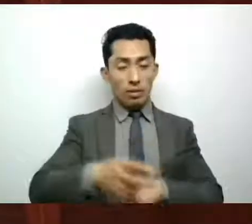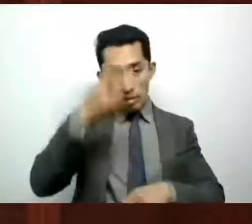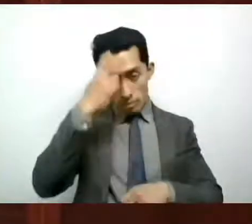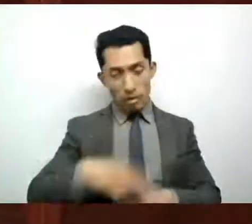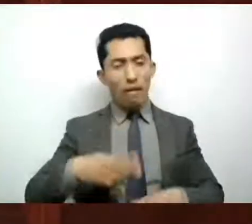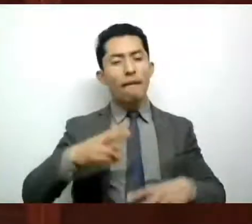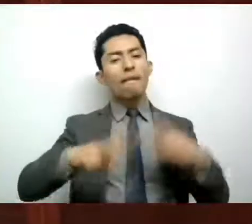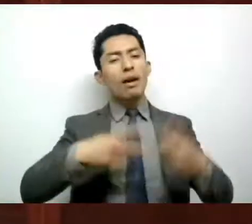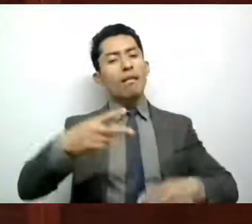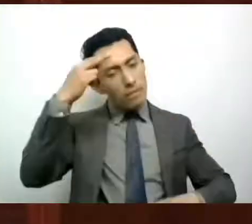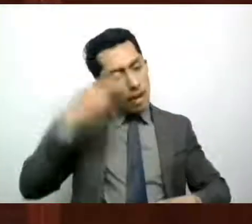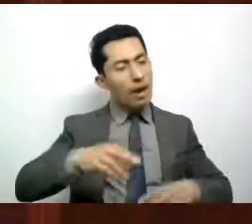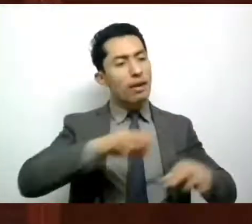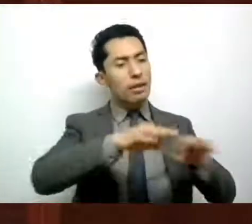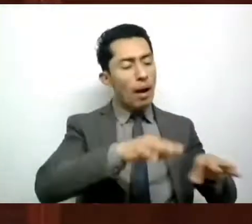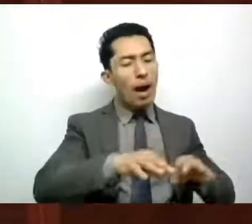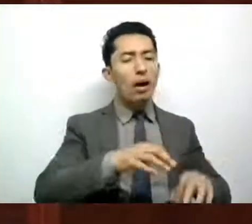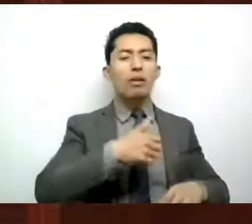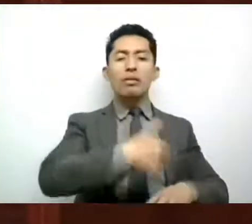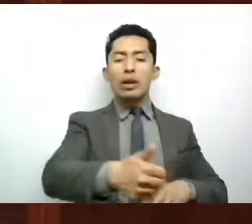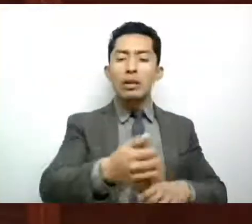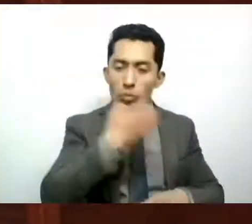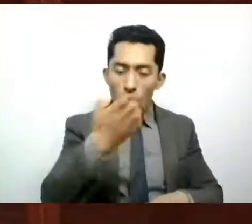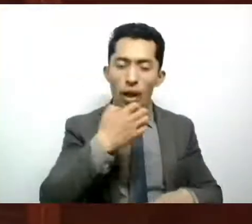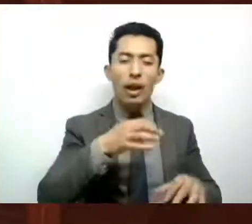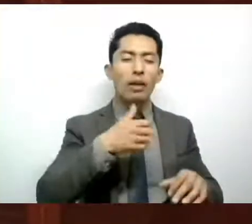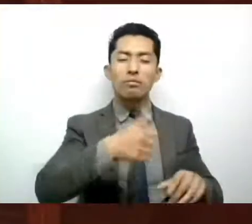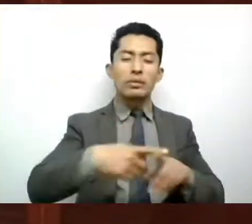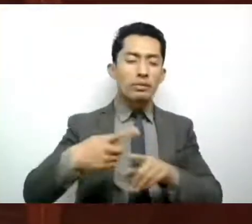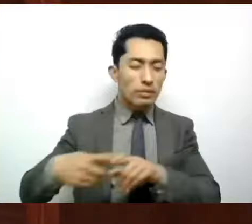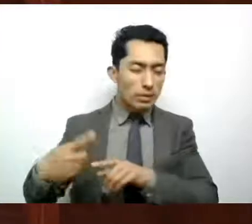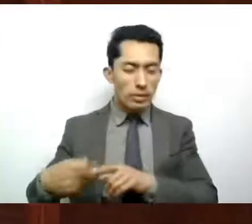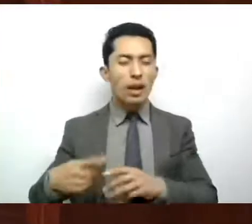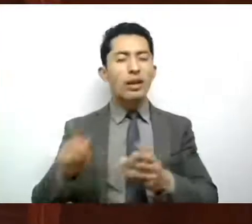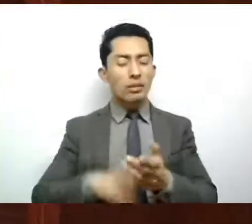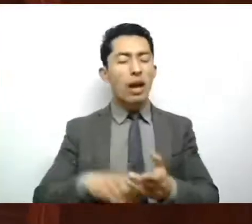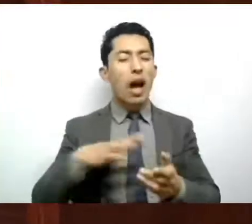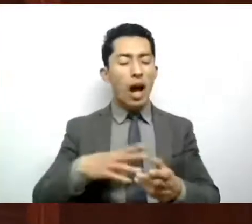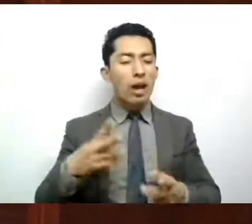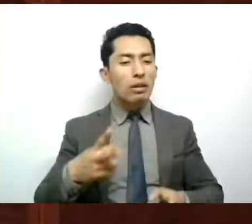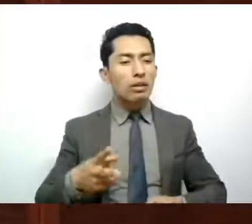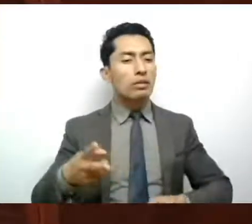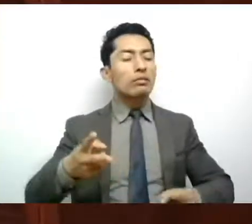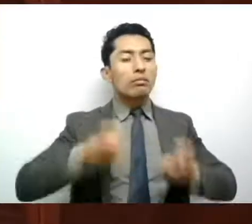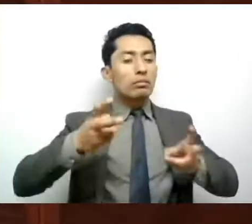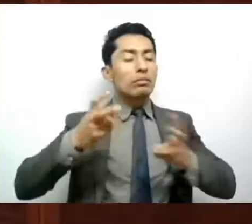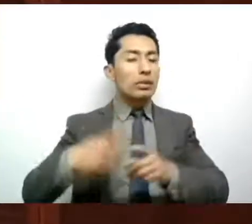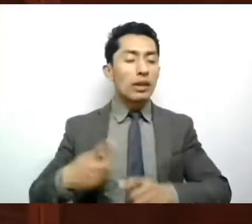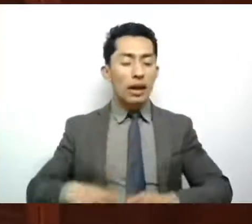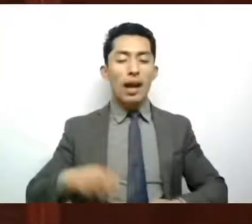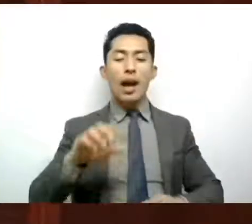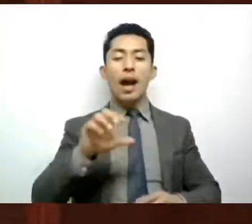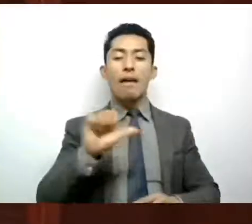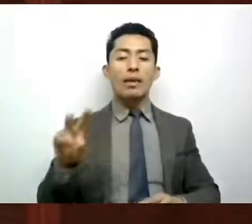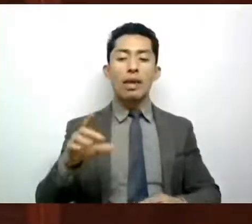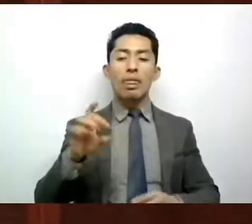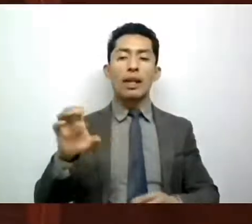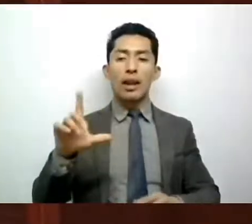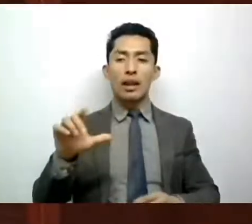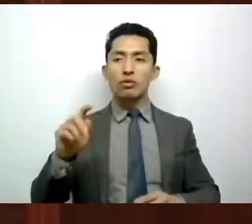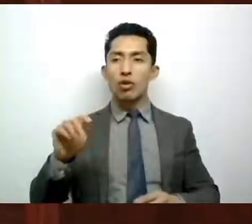se transportan a su trabajo, a su escuela, a sus actividades, sufren de asaltos en la Avenida de las